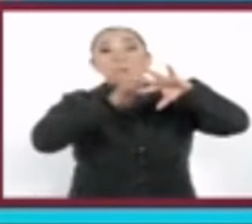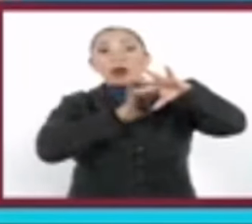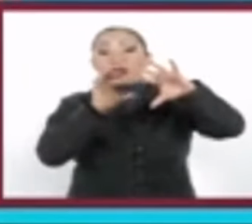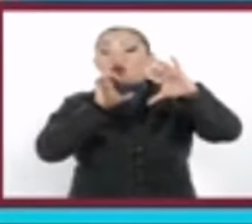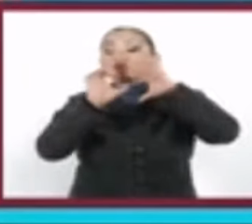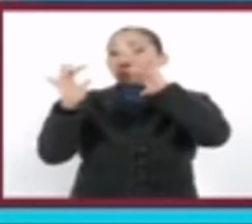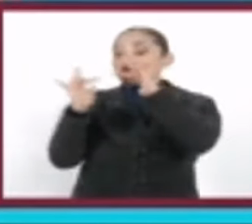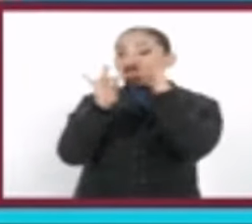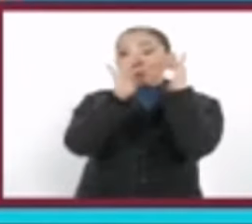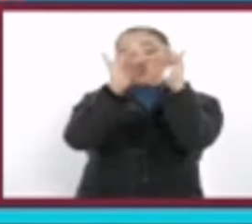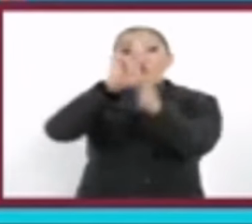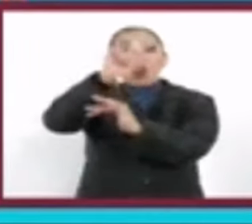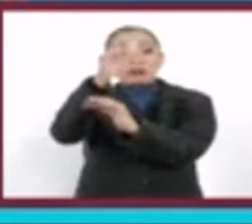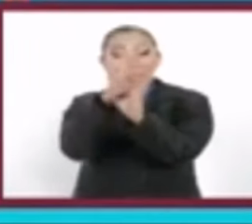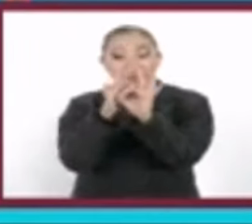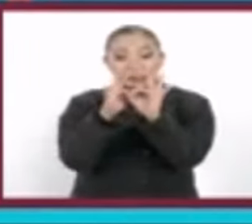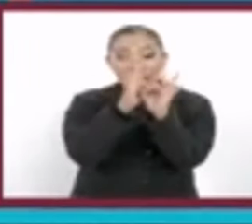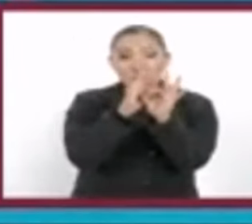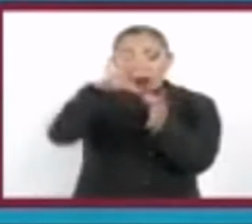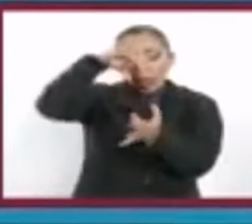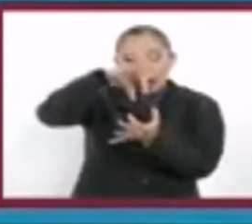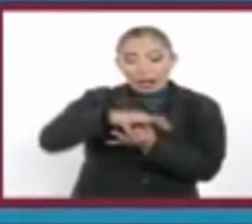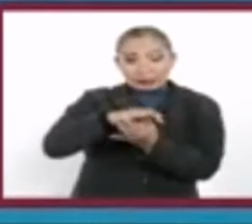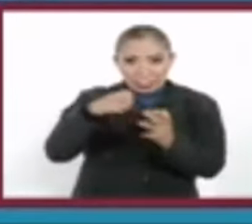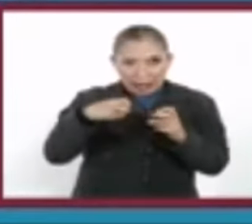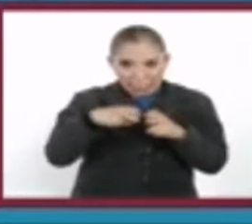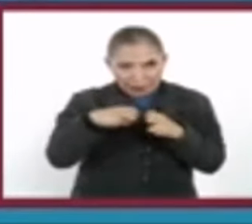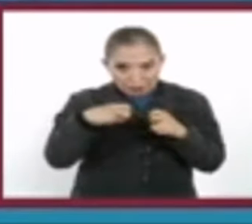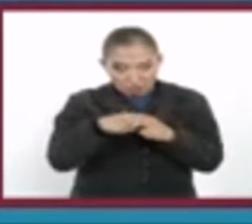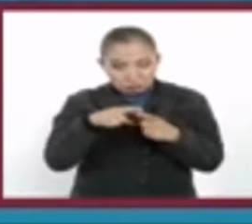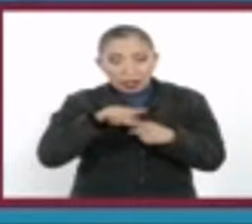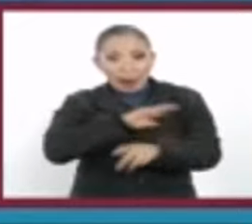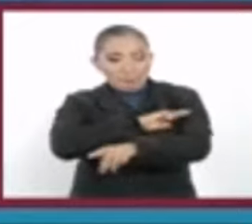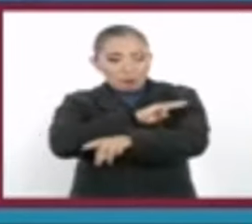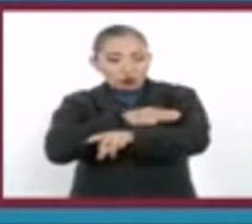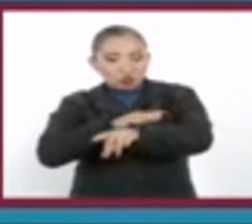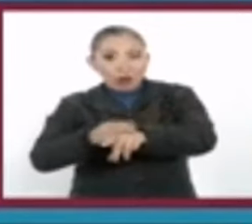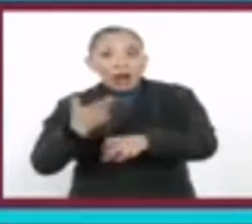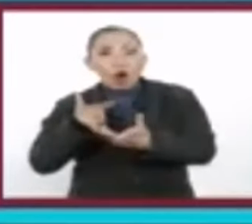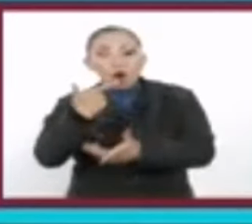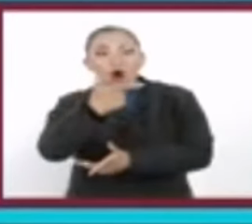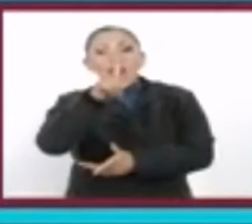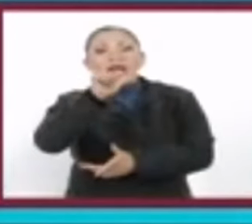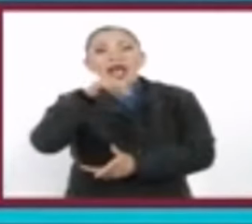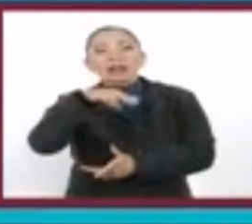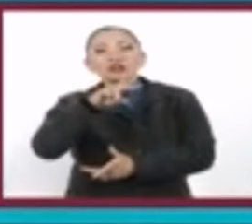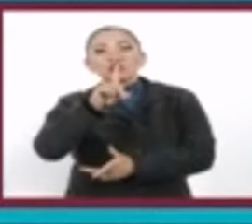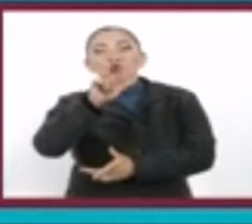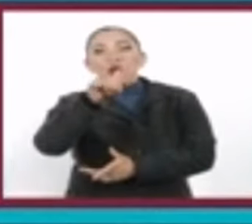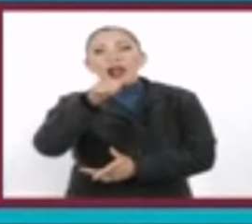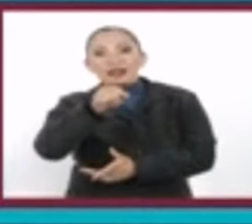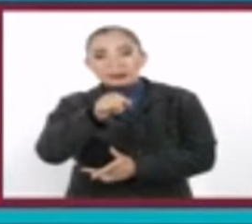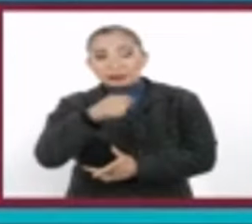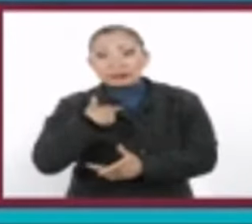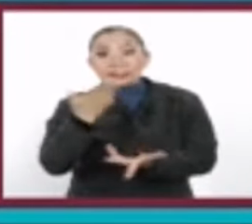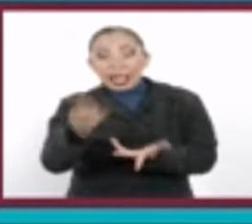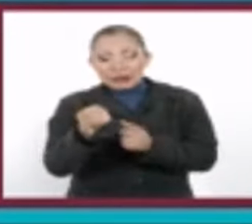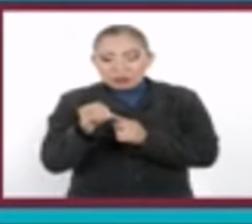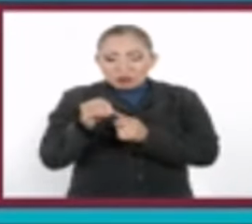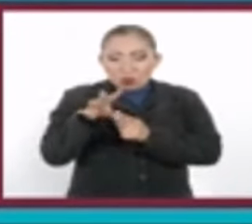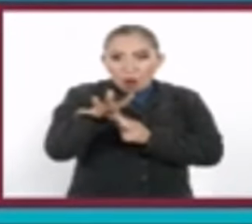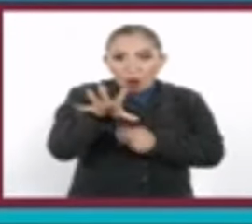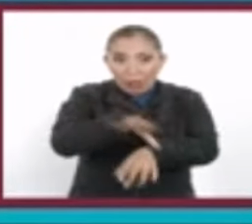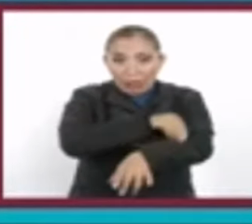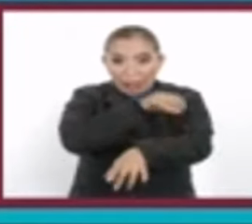para comunicarse con otras células, ya sean nerviosas, musculares o glandulares, y se especializan en conducir